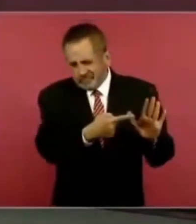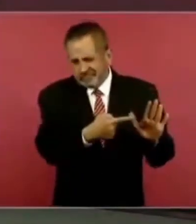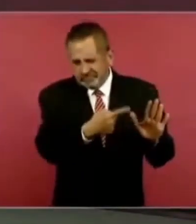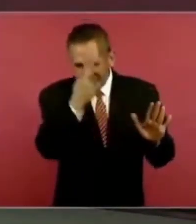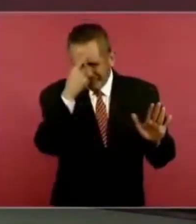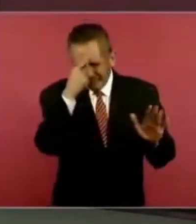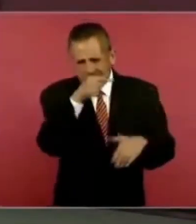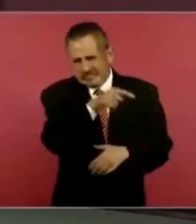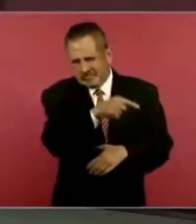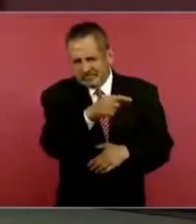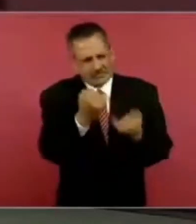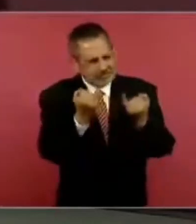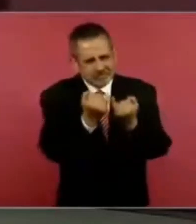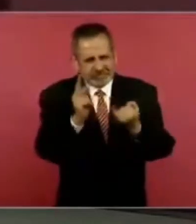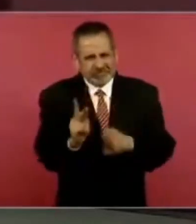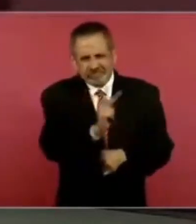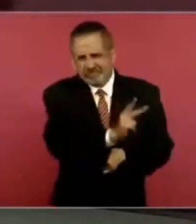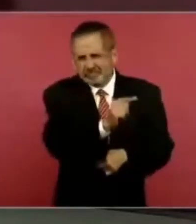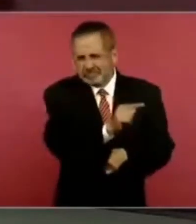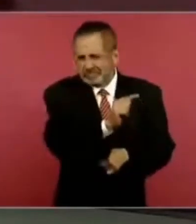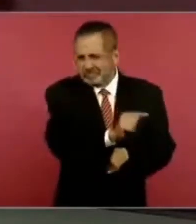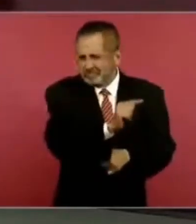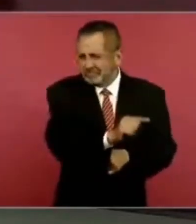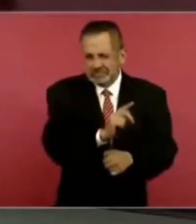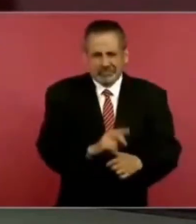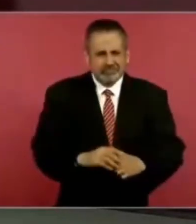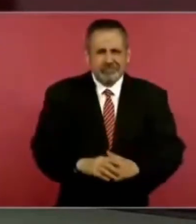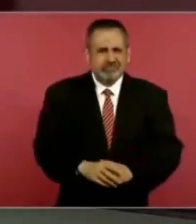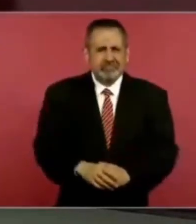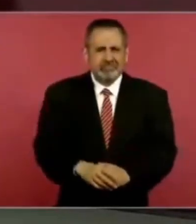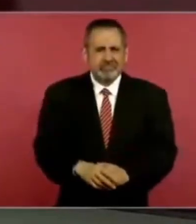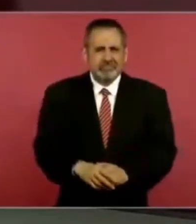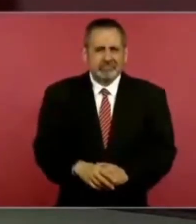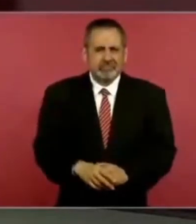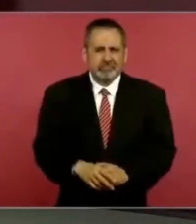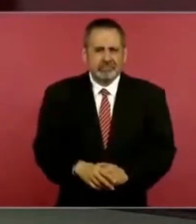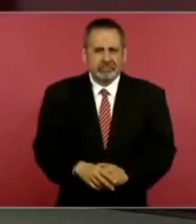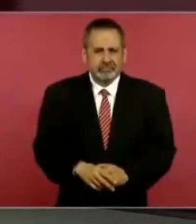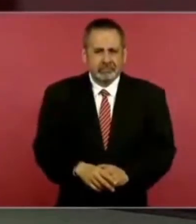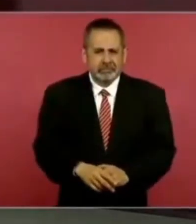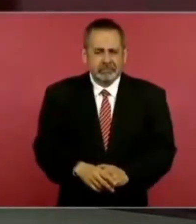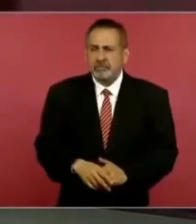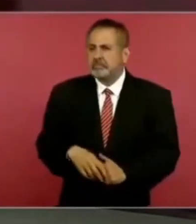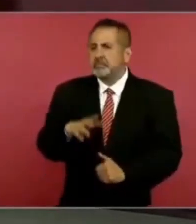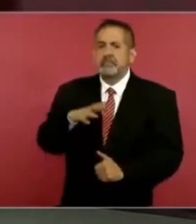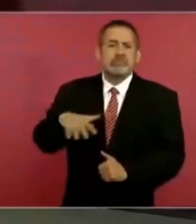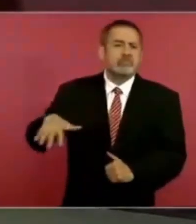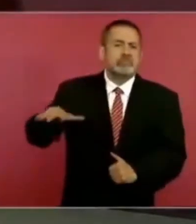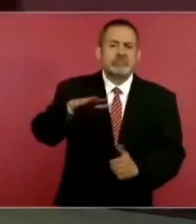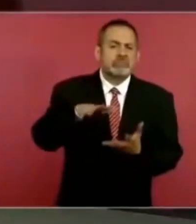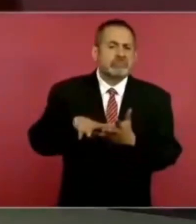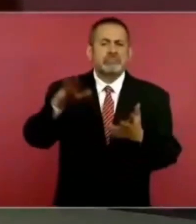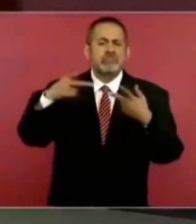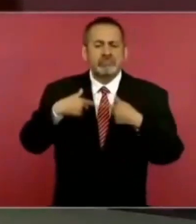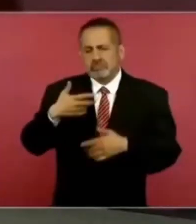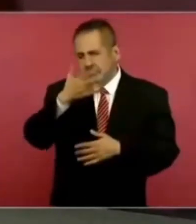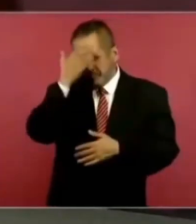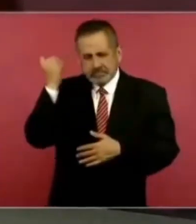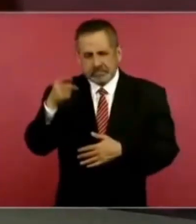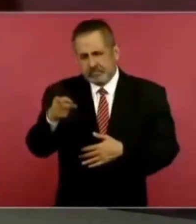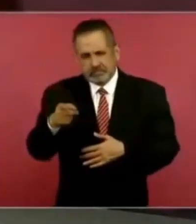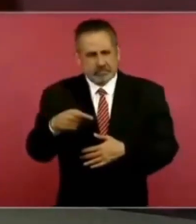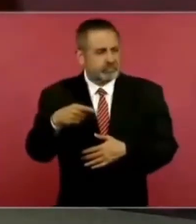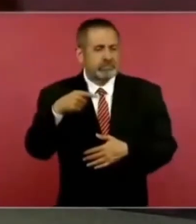Porque esto no lo sabe la mayoría de nuestro